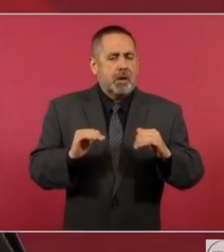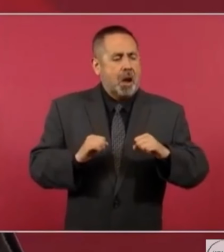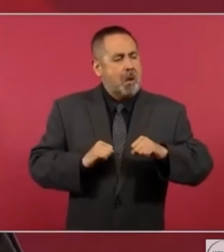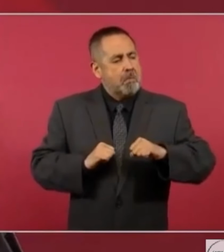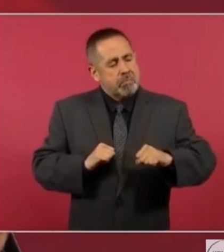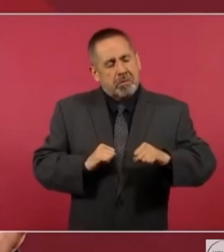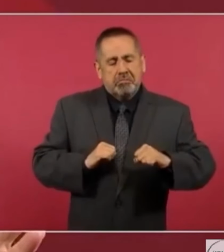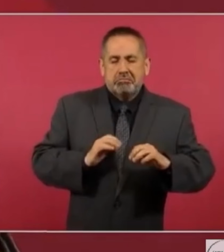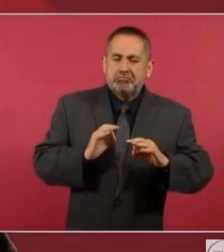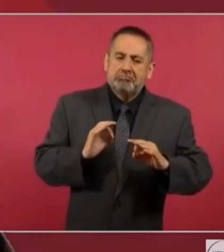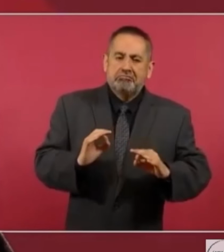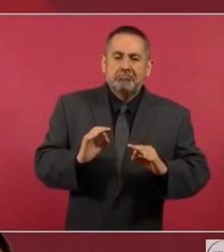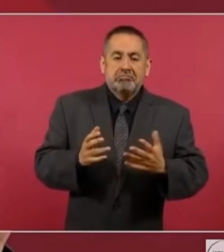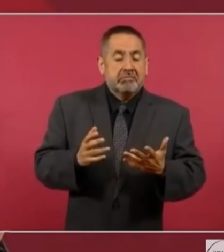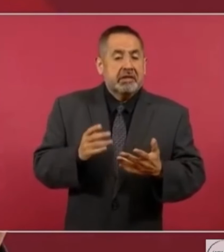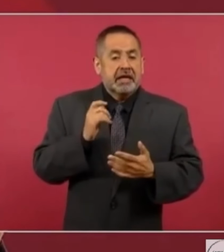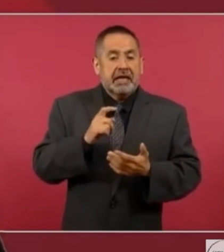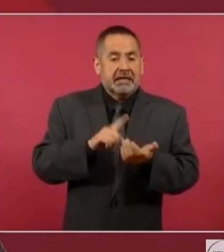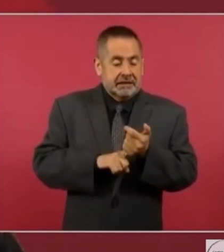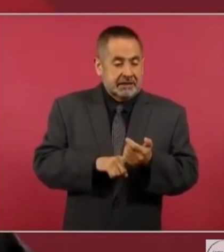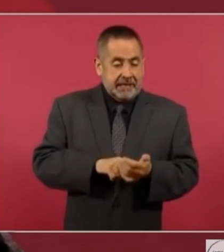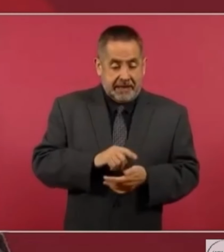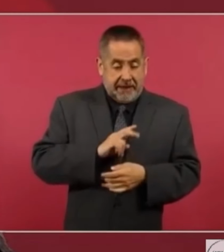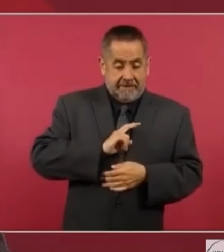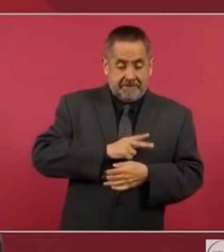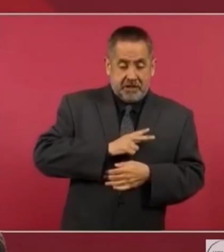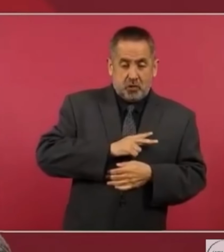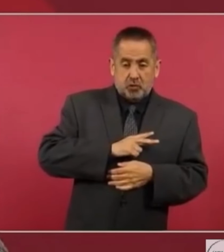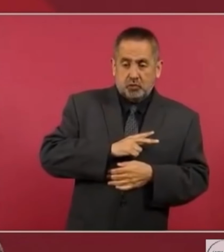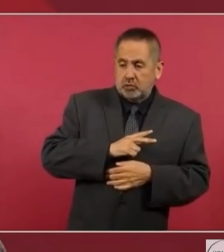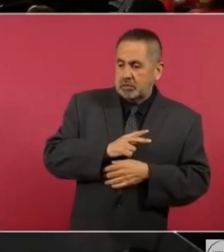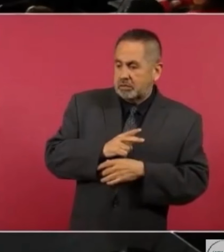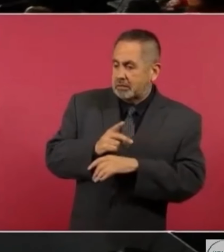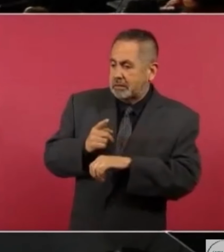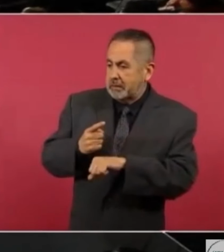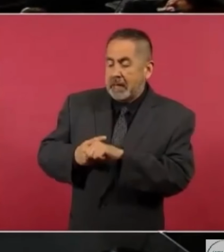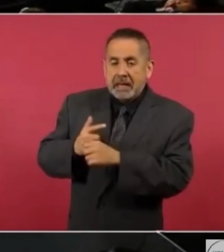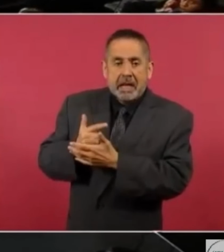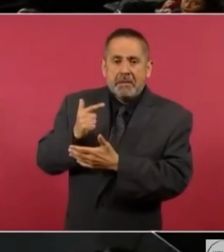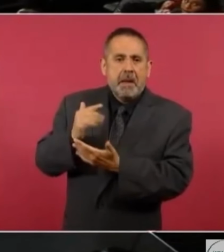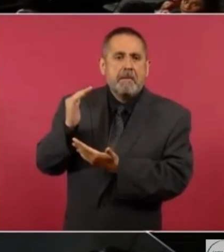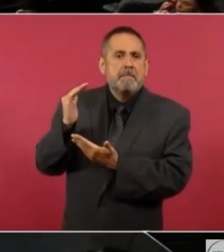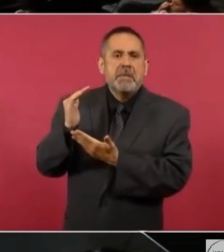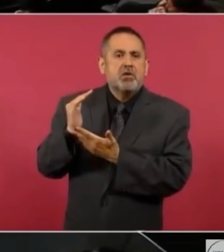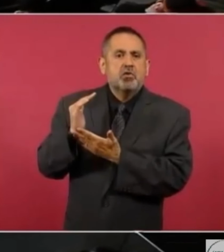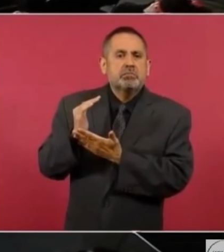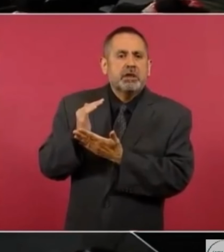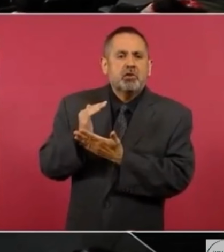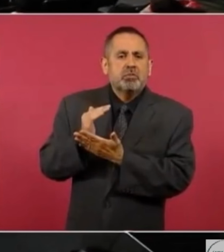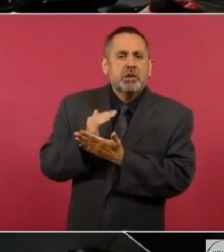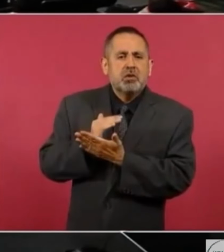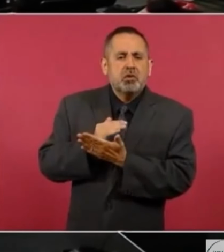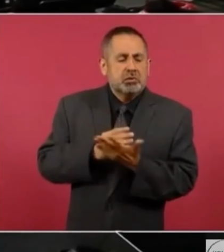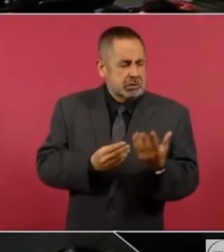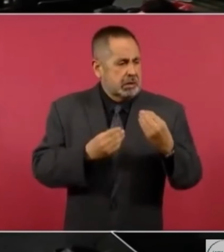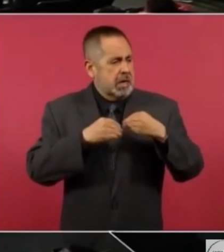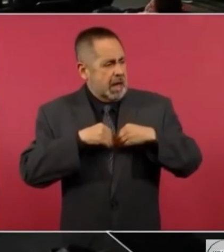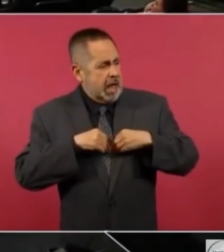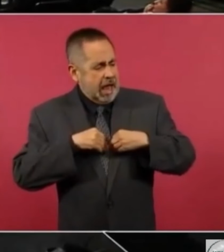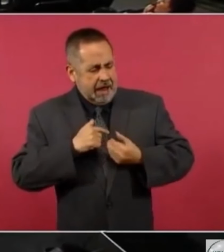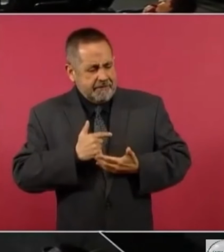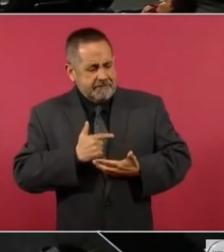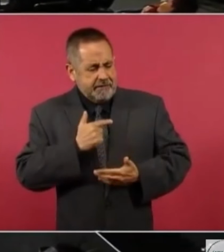es un virus que afecta menos a la especie invadida, es decir, causa enfermedad menos